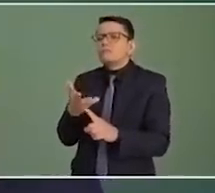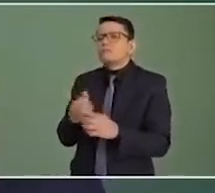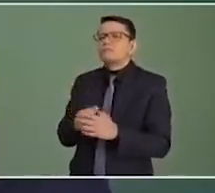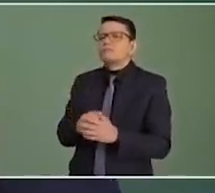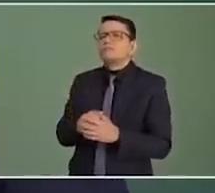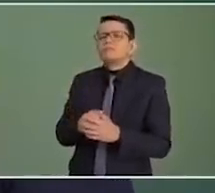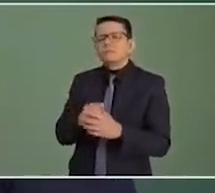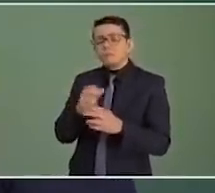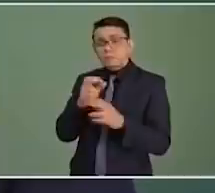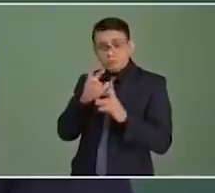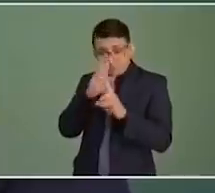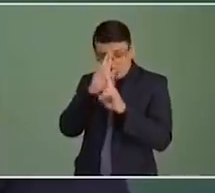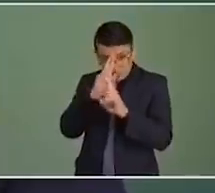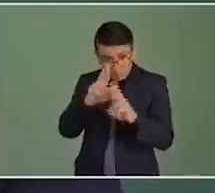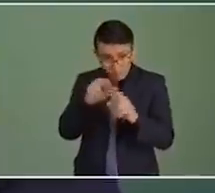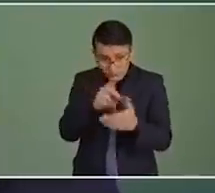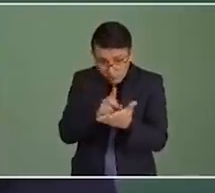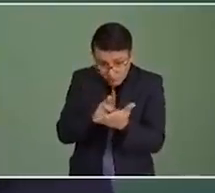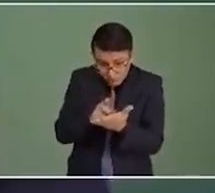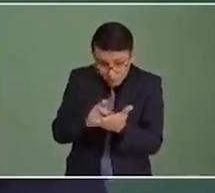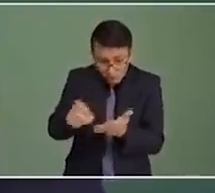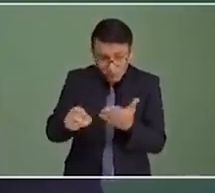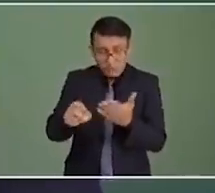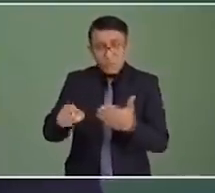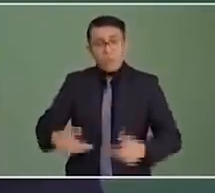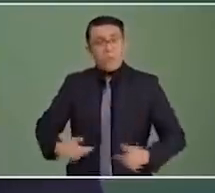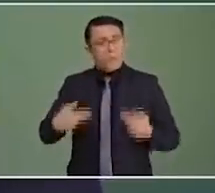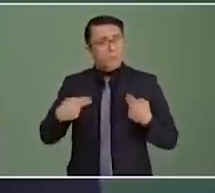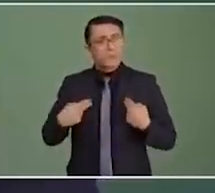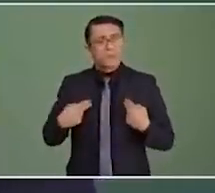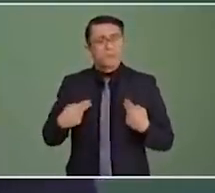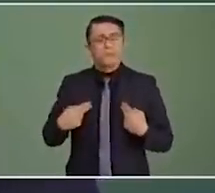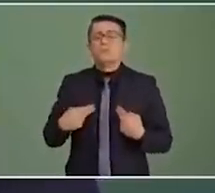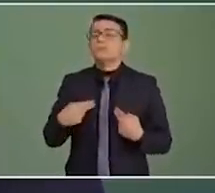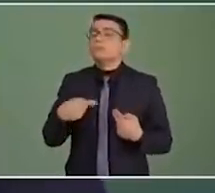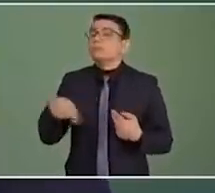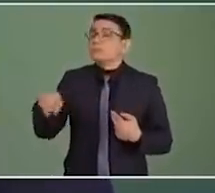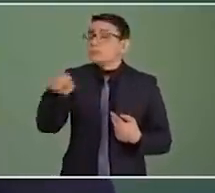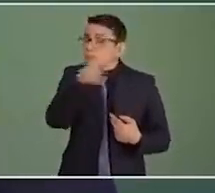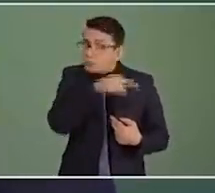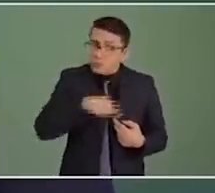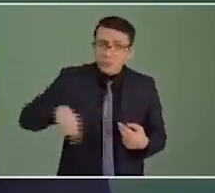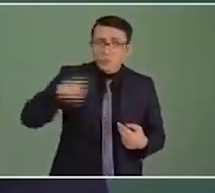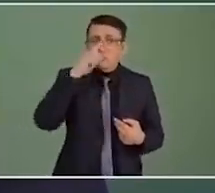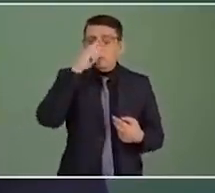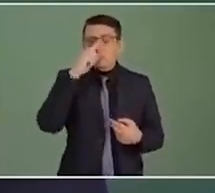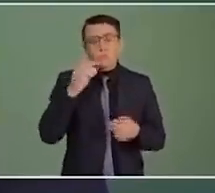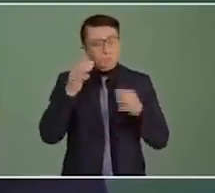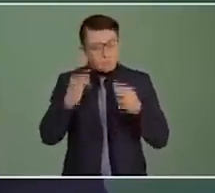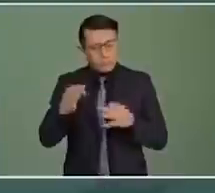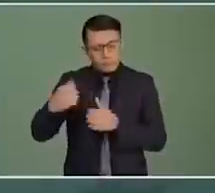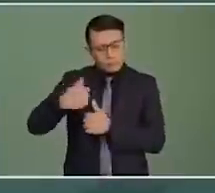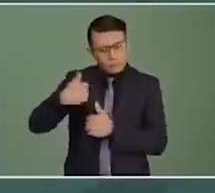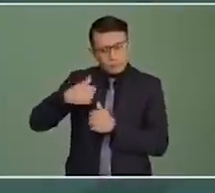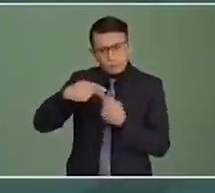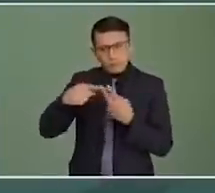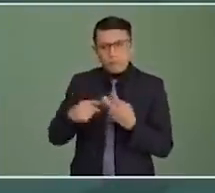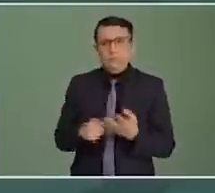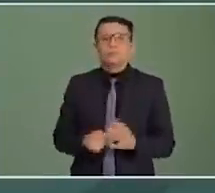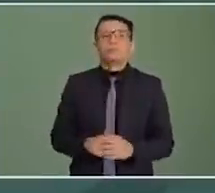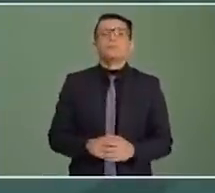respecto a los derechos humanos y yo le tengo confianza al ejército nacional